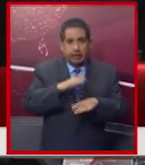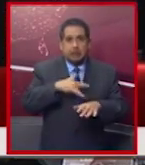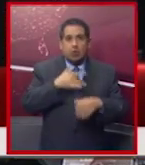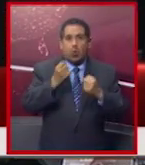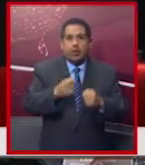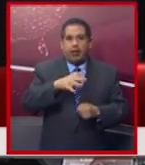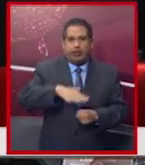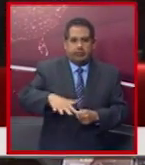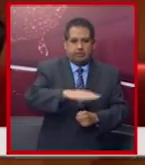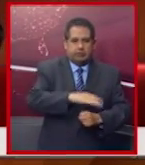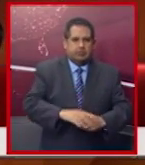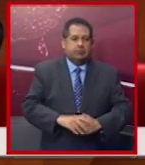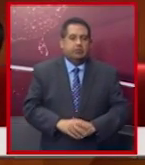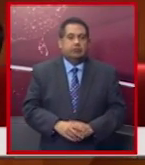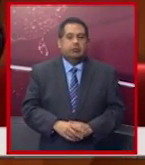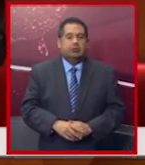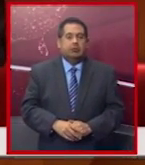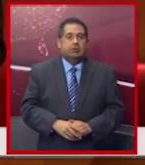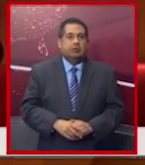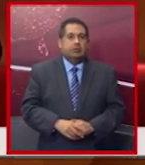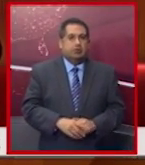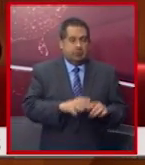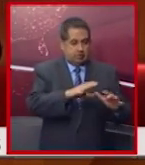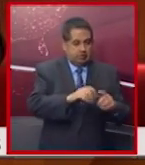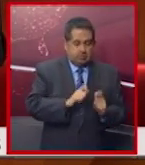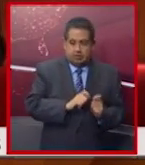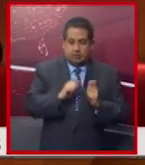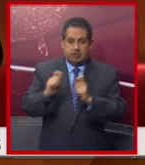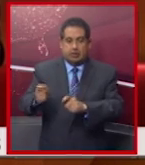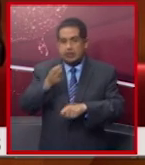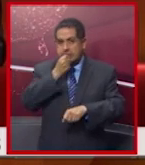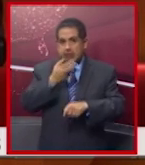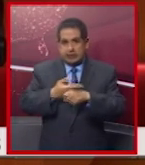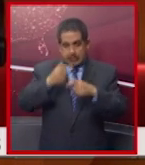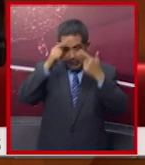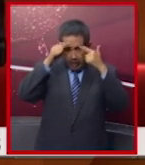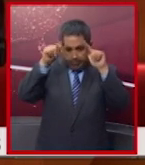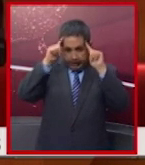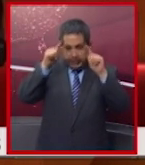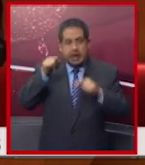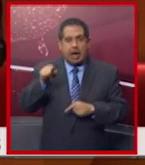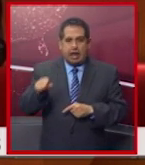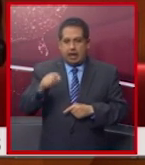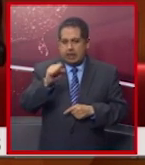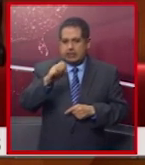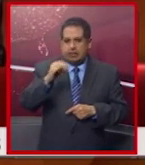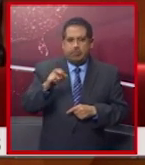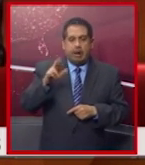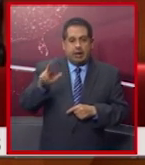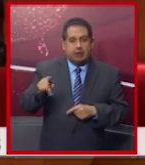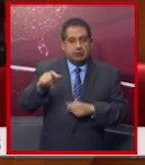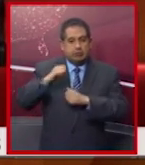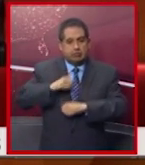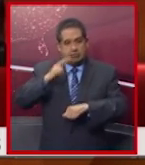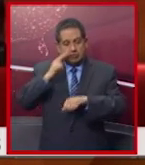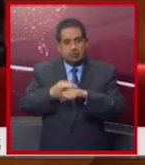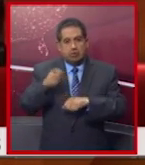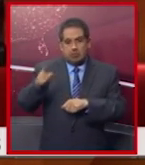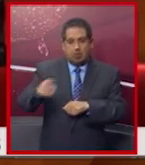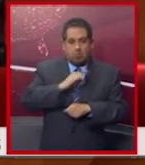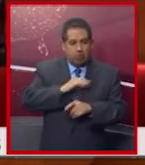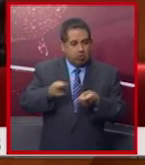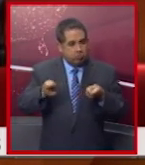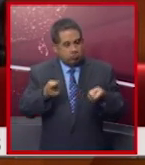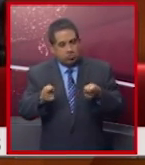marítimos. Lo que se transfiere a la Secretaría de Marina es la seguridad marítima, la protección marítima y